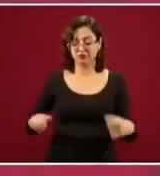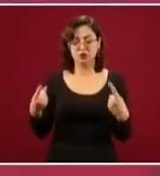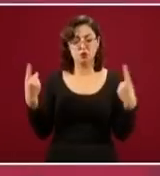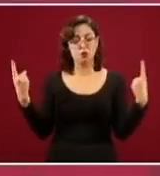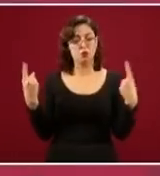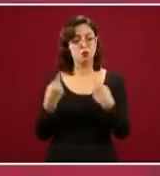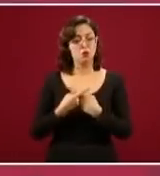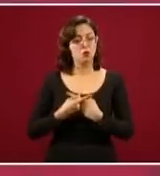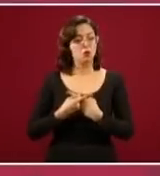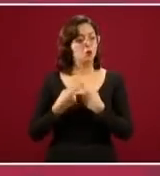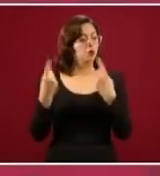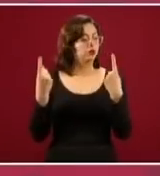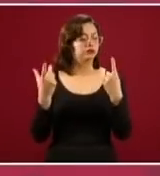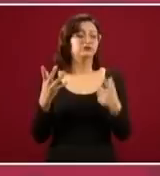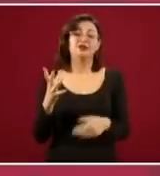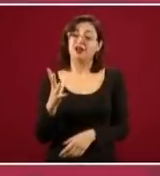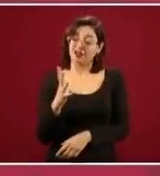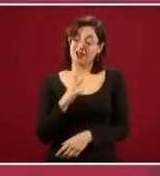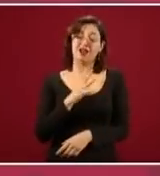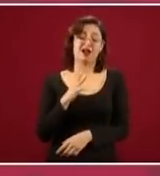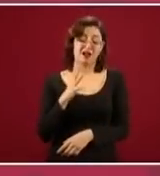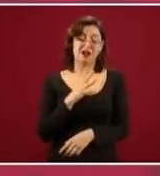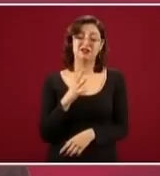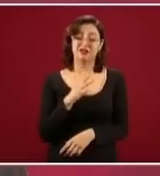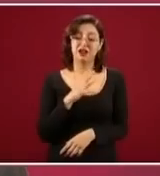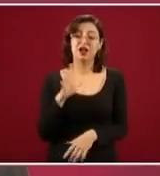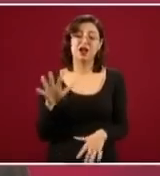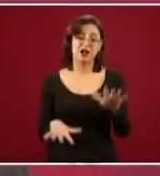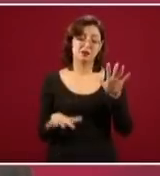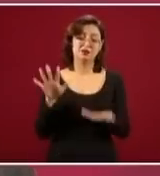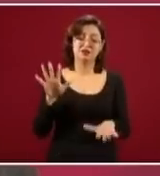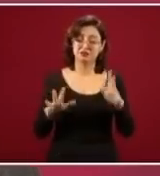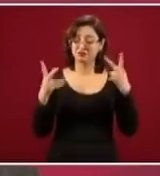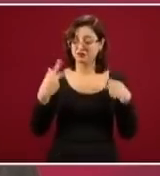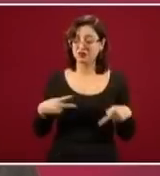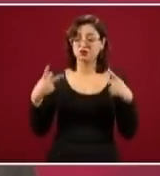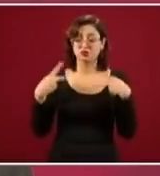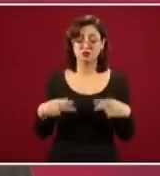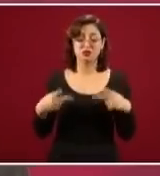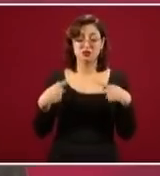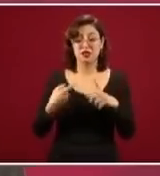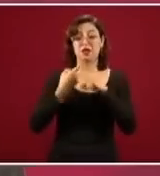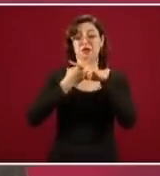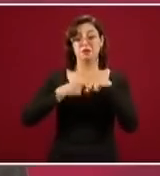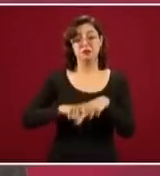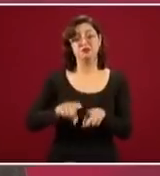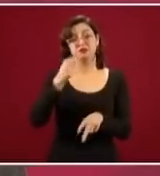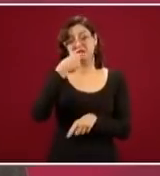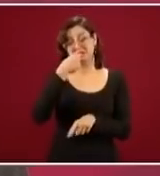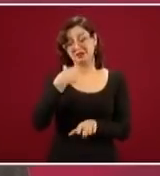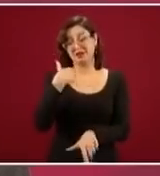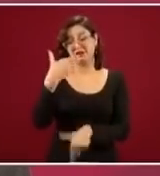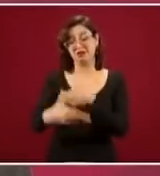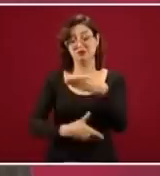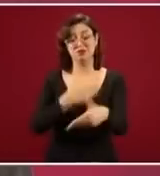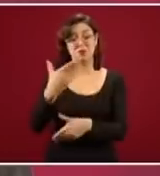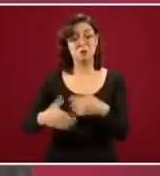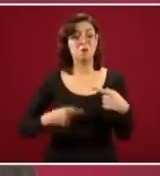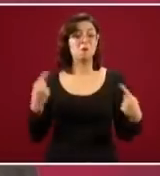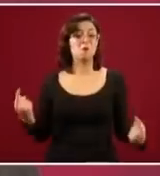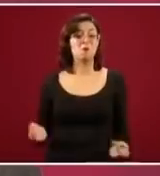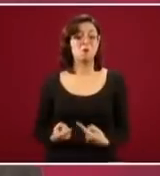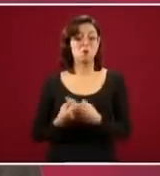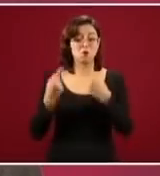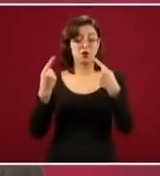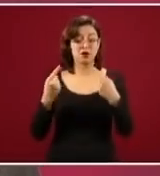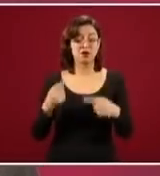oncóloga del ISSSTE, que hay un porcentaje de pacientes que pueden tener alergia a este medicamento. Hay